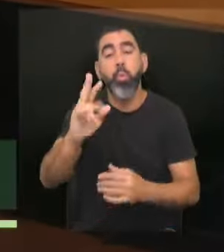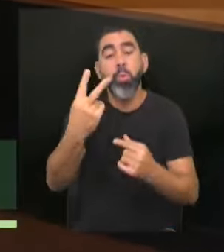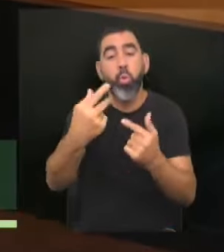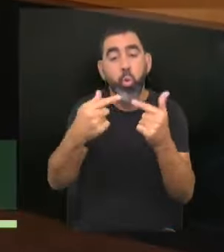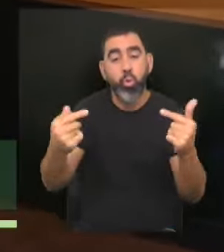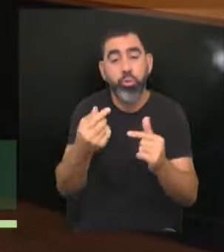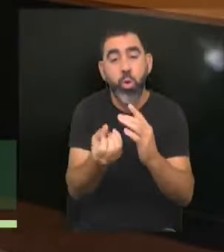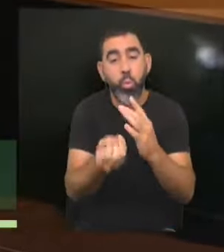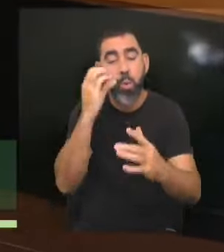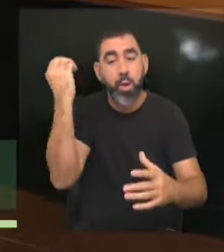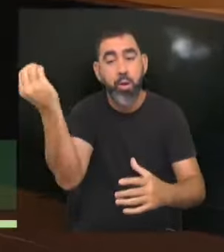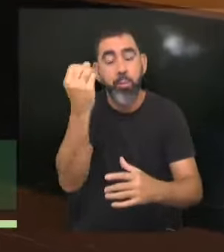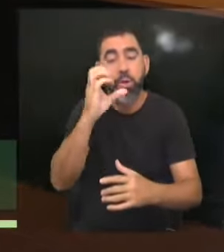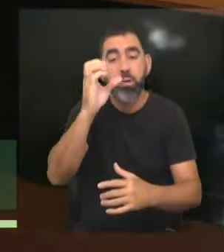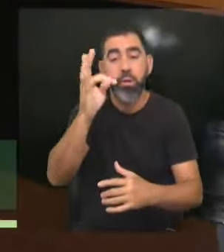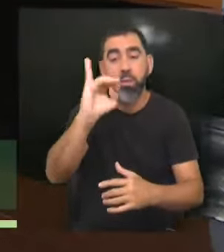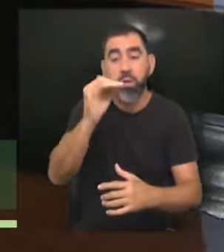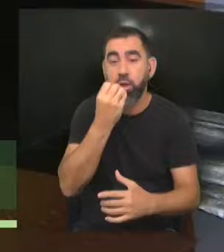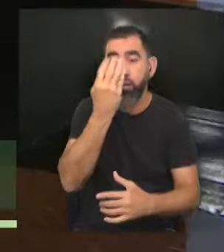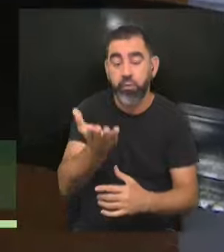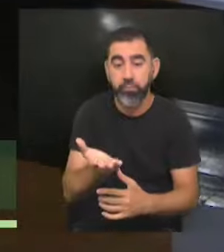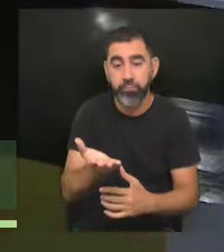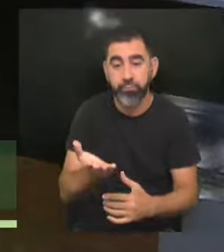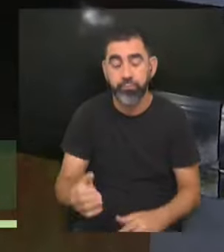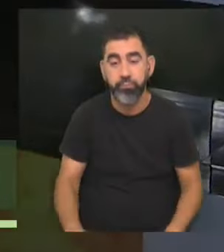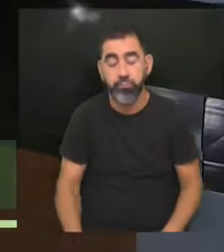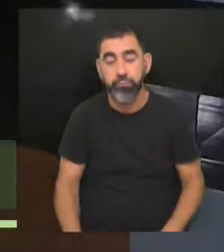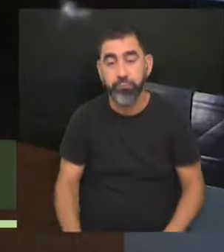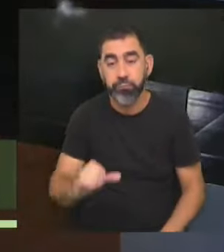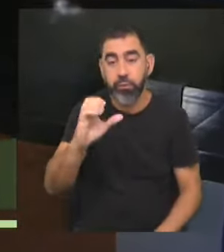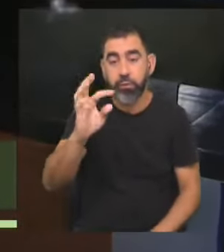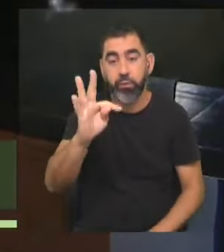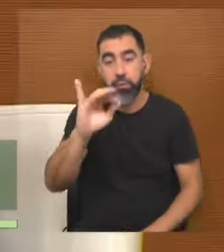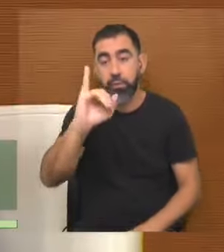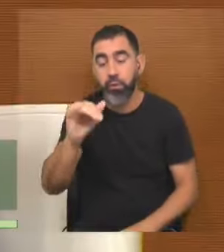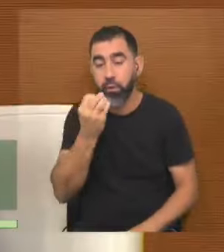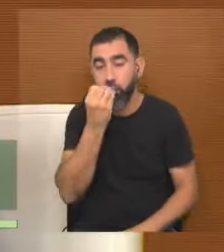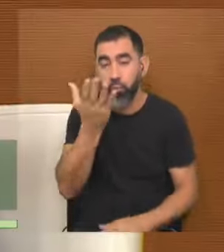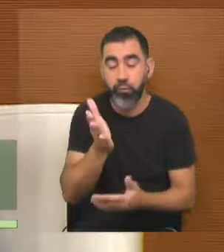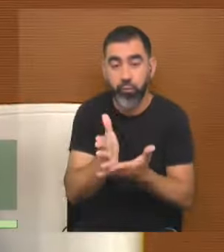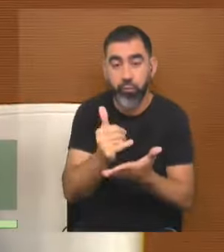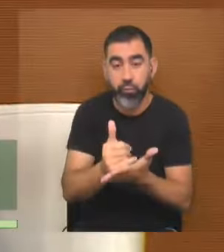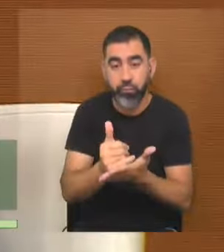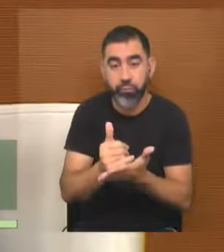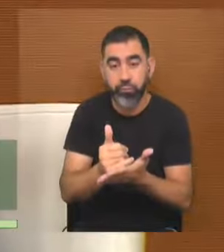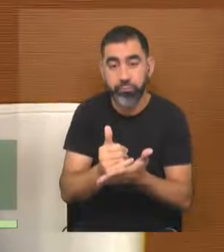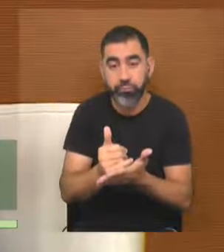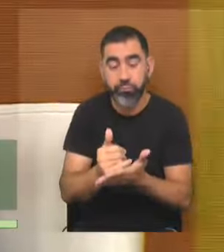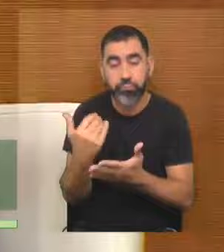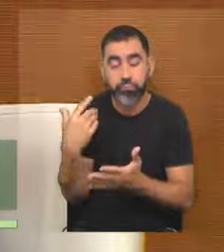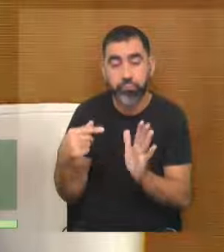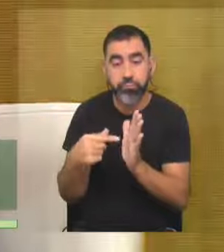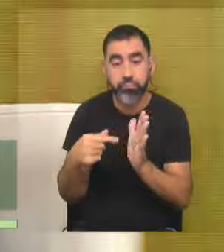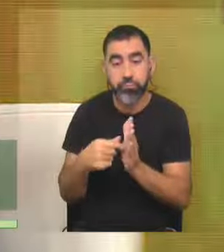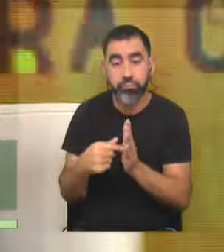nueva emergencia y un cti para flores eh el cti para flores eh casi inmediatamente el directorio de